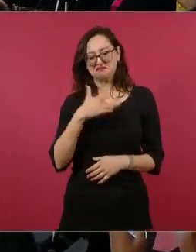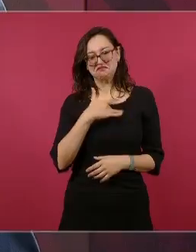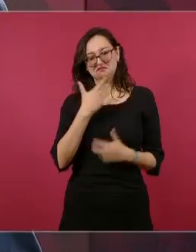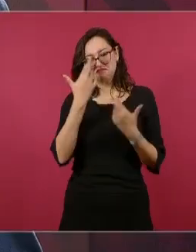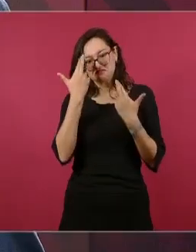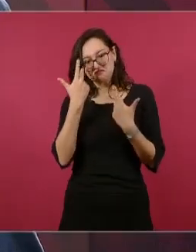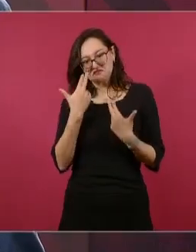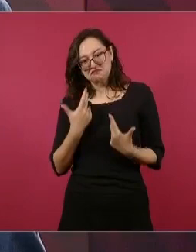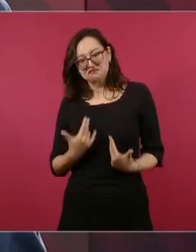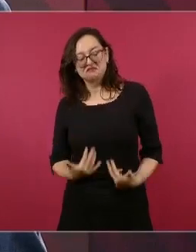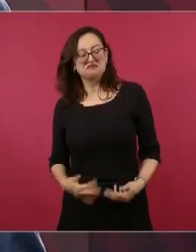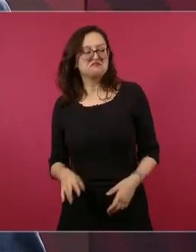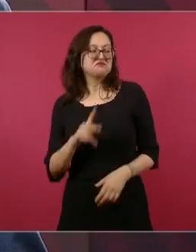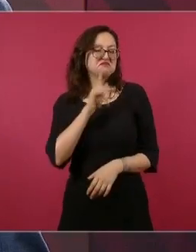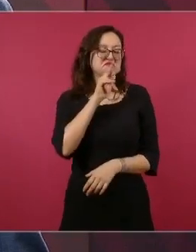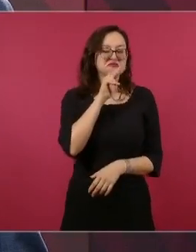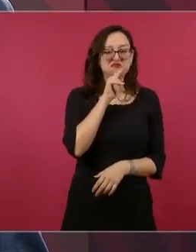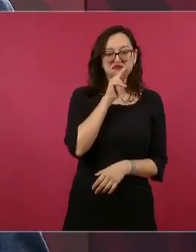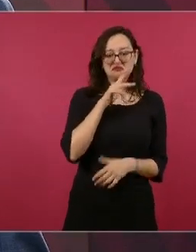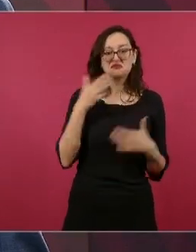mucho muy preocupado